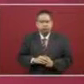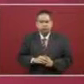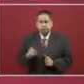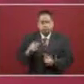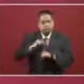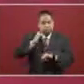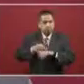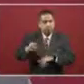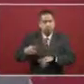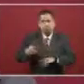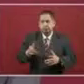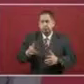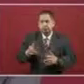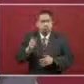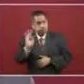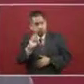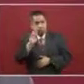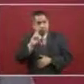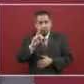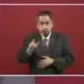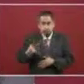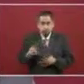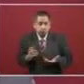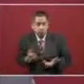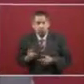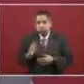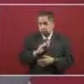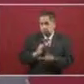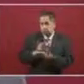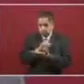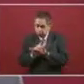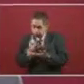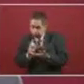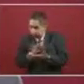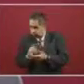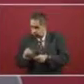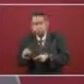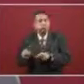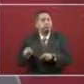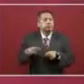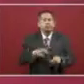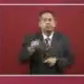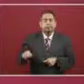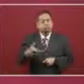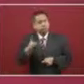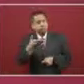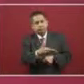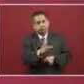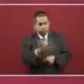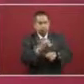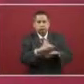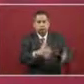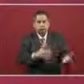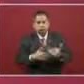en uso de sus facultades, si tiene posibilidad de hacerlo legalmente, de pedir